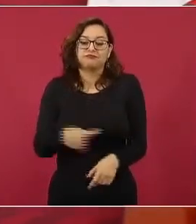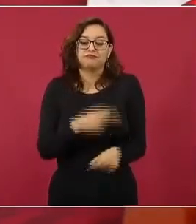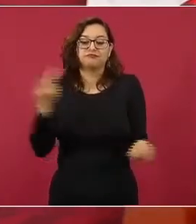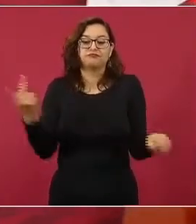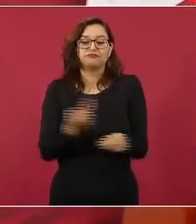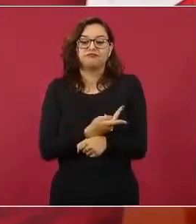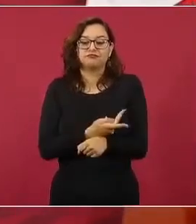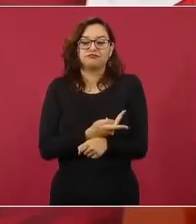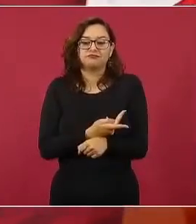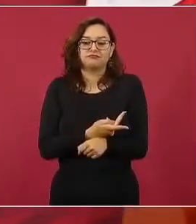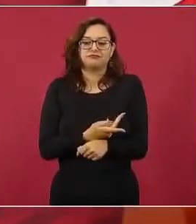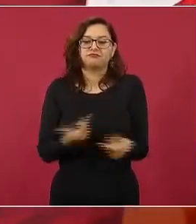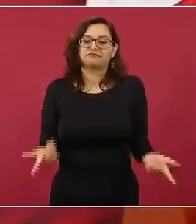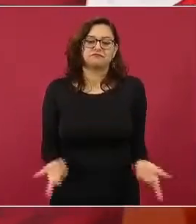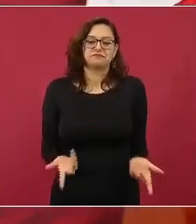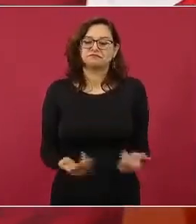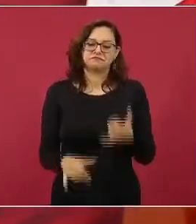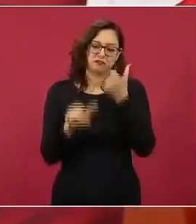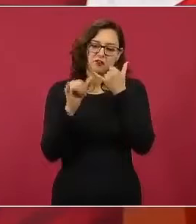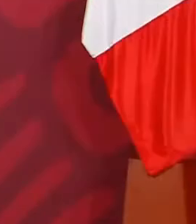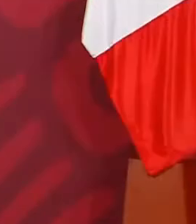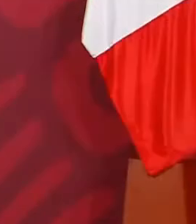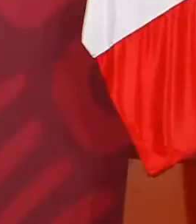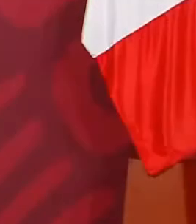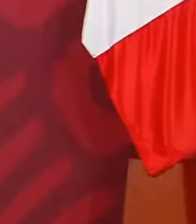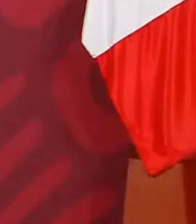extender el presidente municipal.